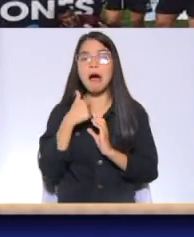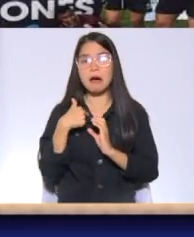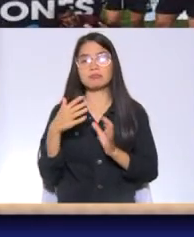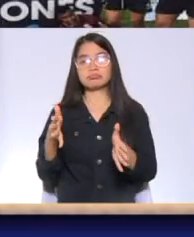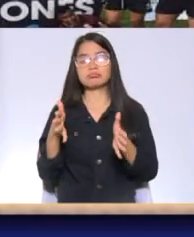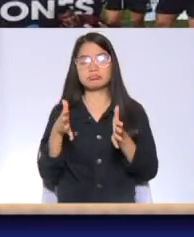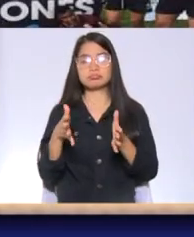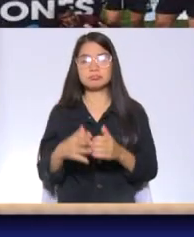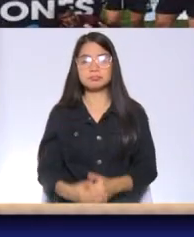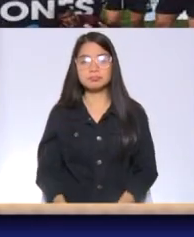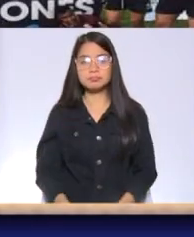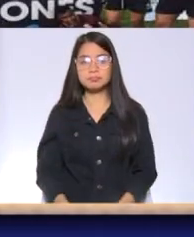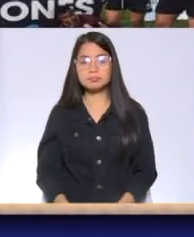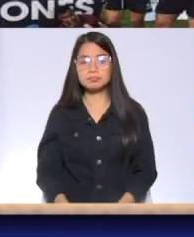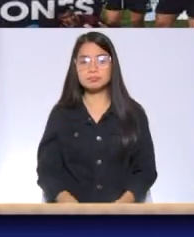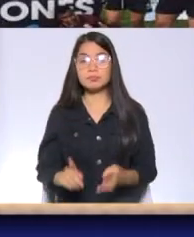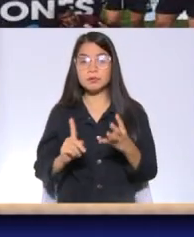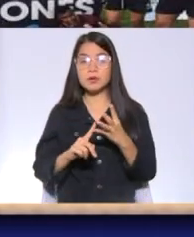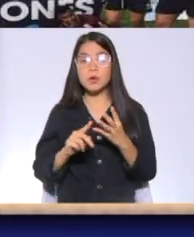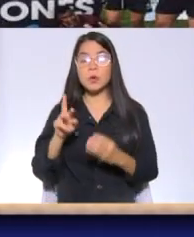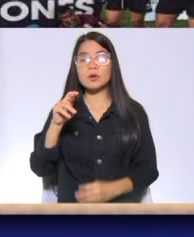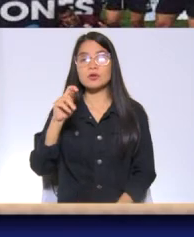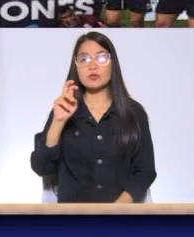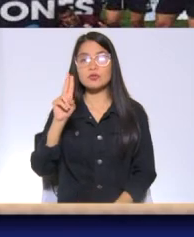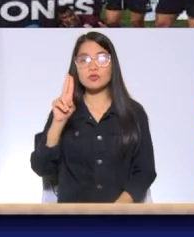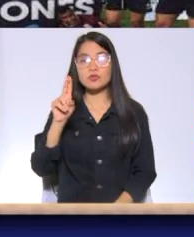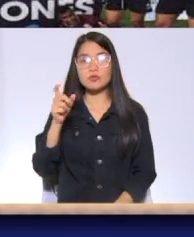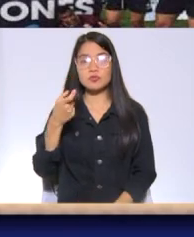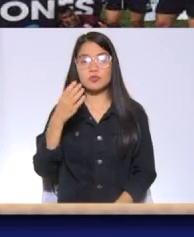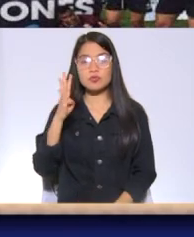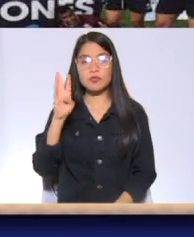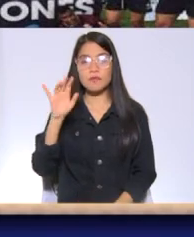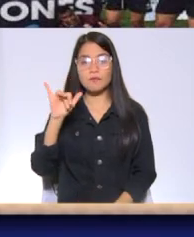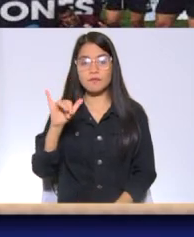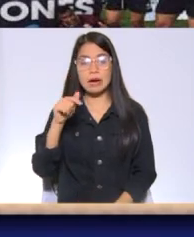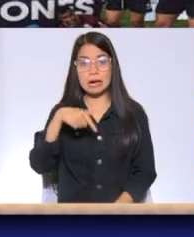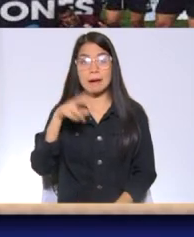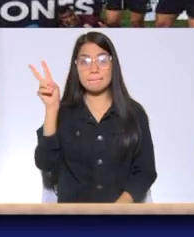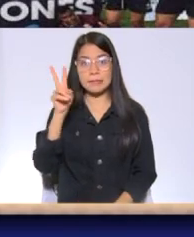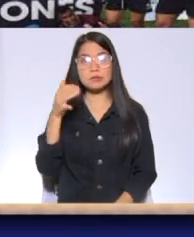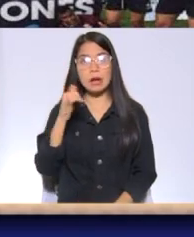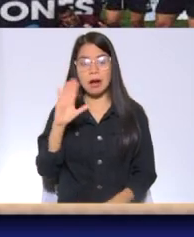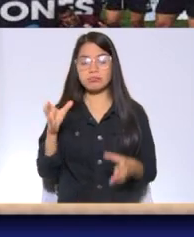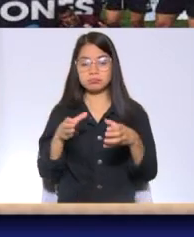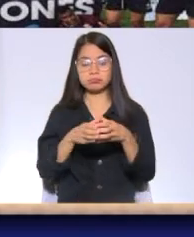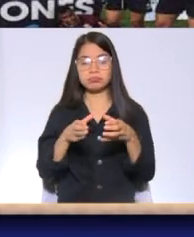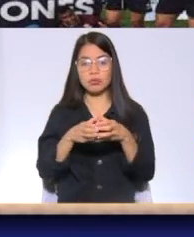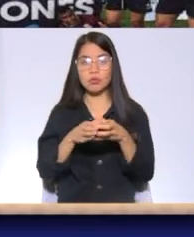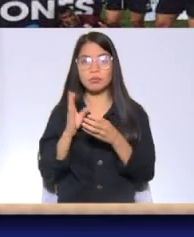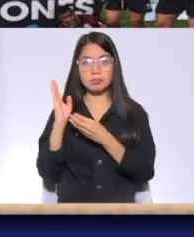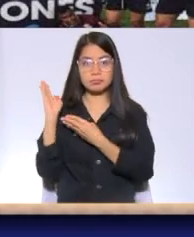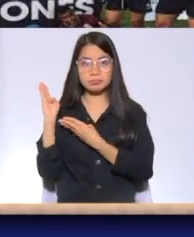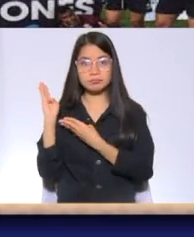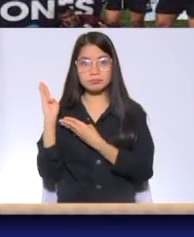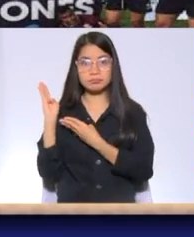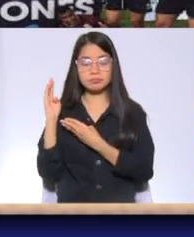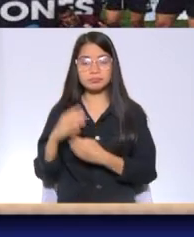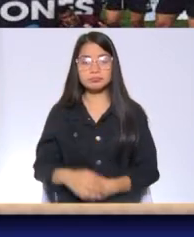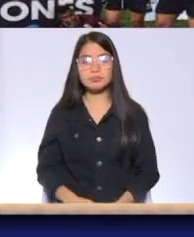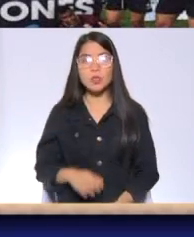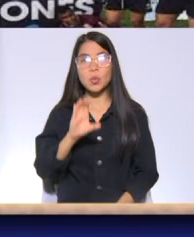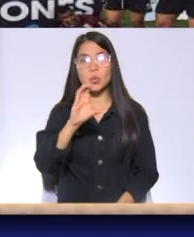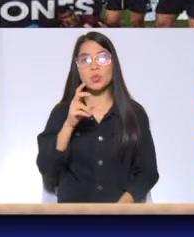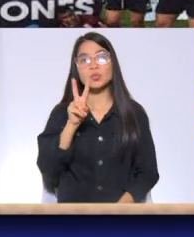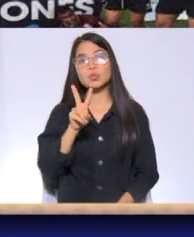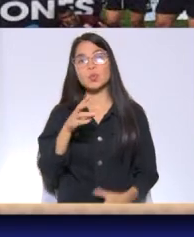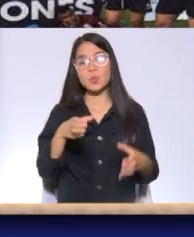que es un boom. Nosotros en Venezuela tenemos nuestra selección de rugby. Es un deporte colectivo en el que se enfrentan dos equipos de 15 jugadores